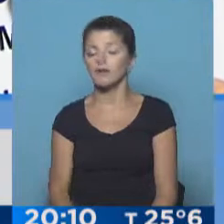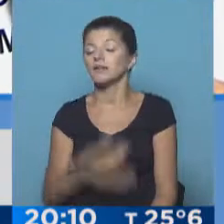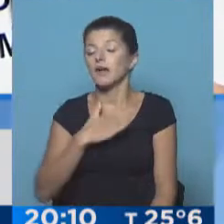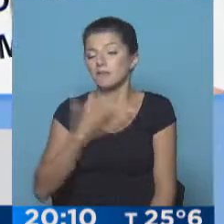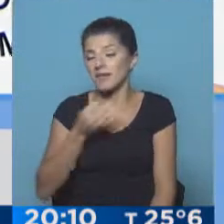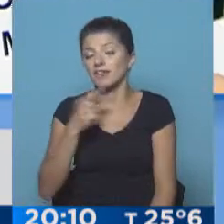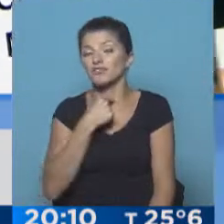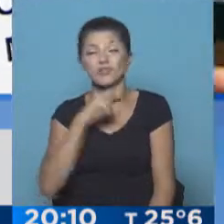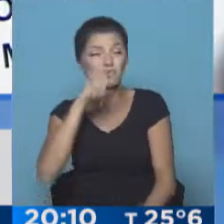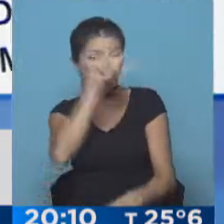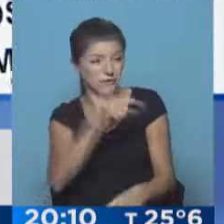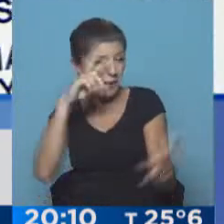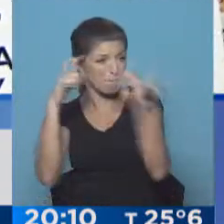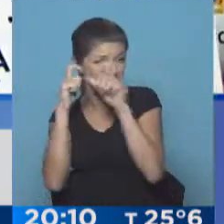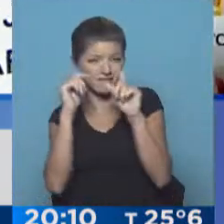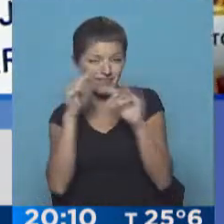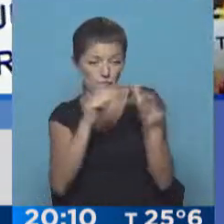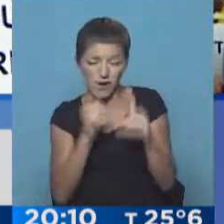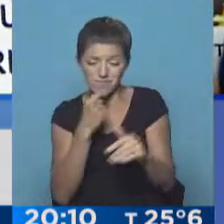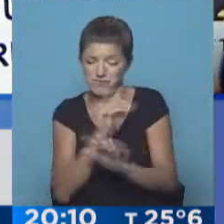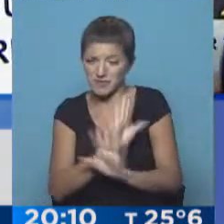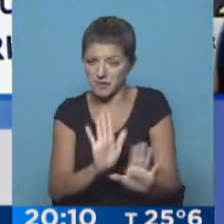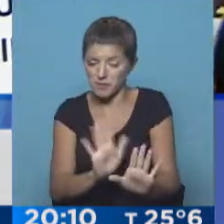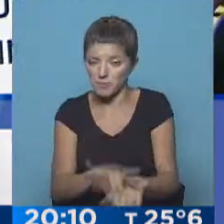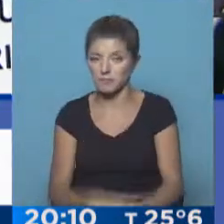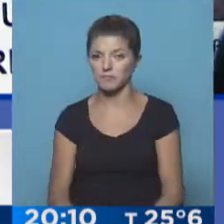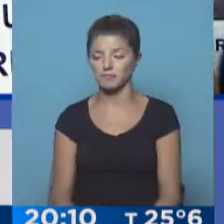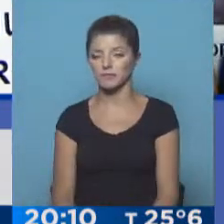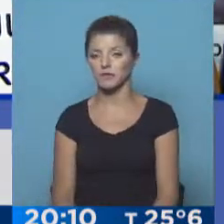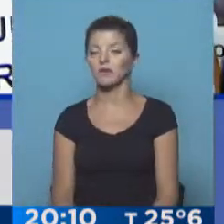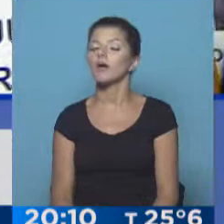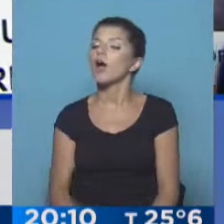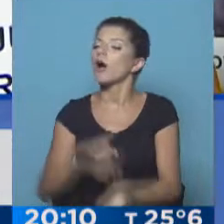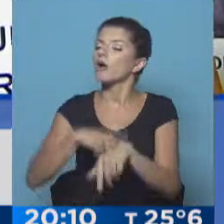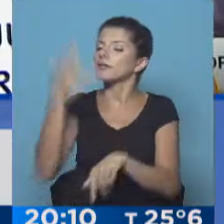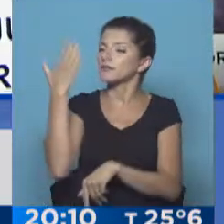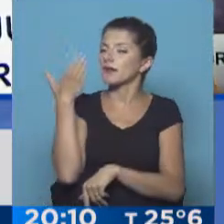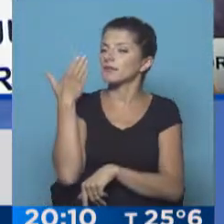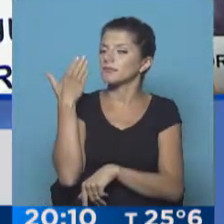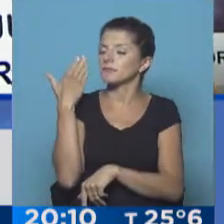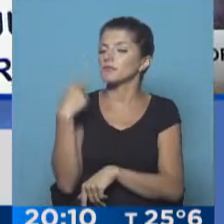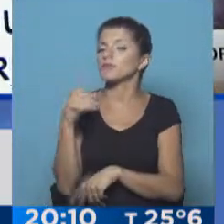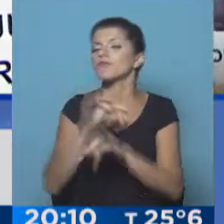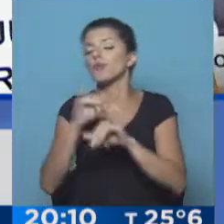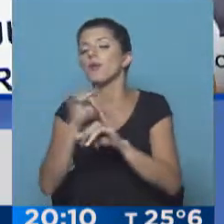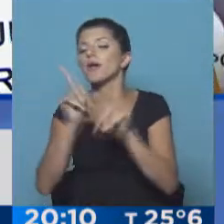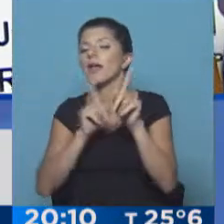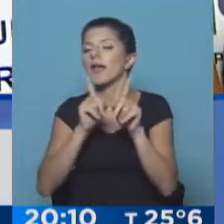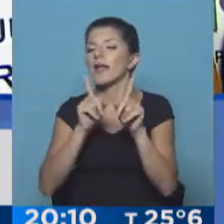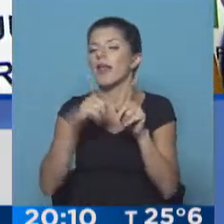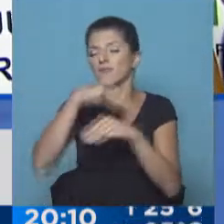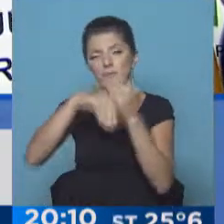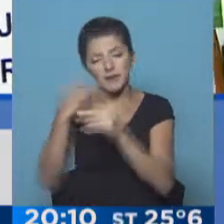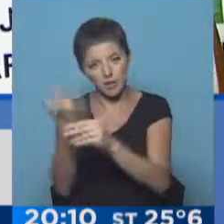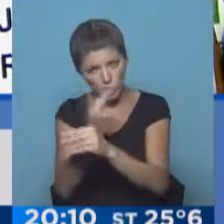esto. Vanessa, en las últimas horas se trascendió que la familia dudaba de la identidad de los cadáveres que se habían